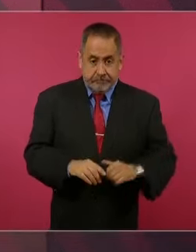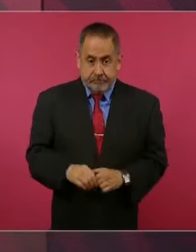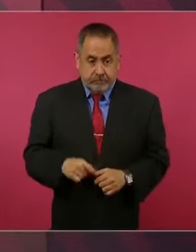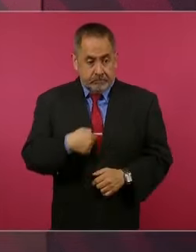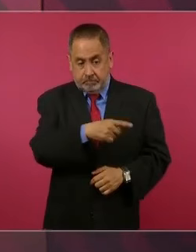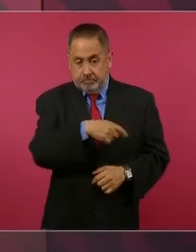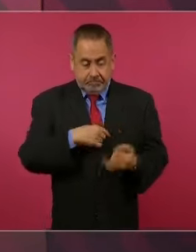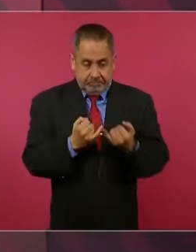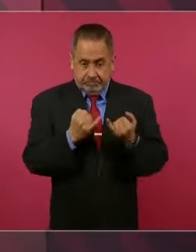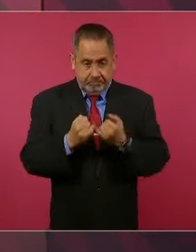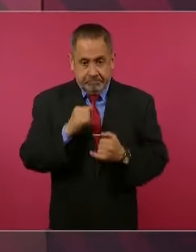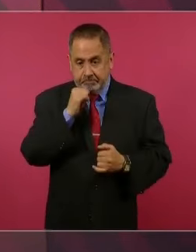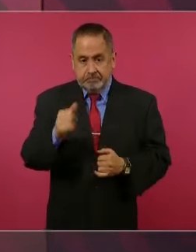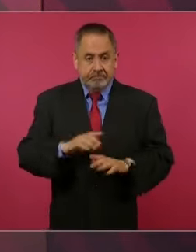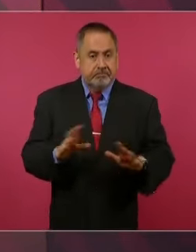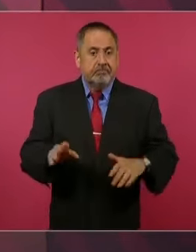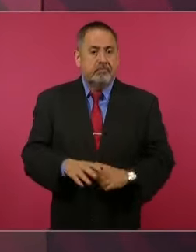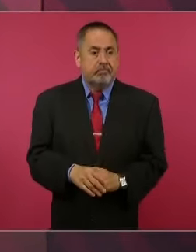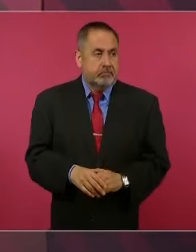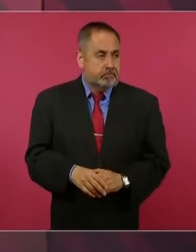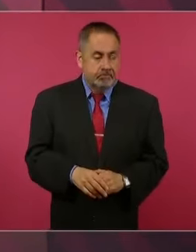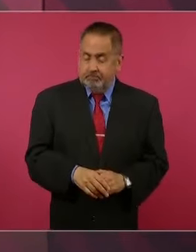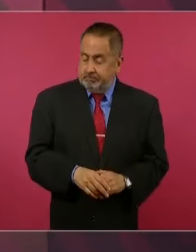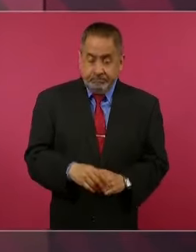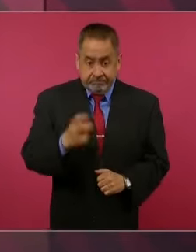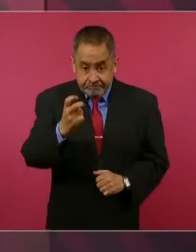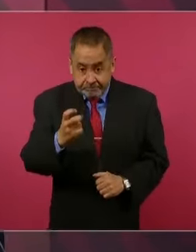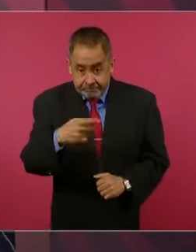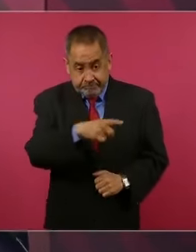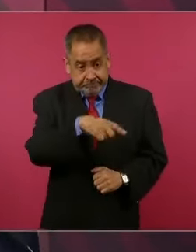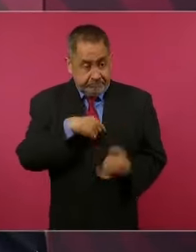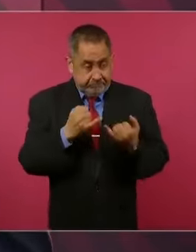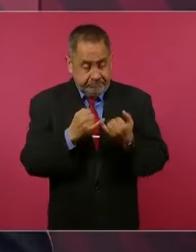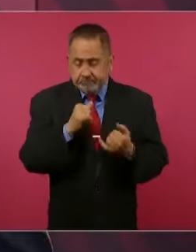somos iguales en eso no